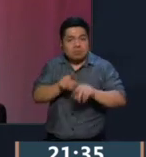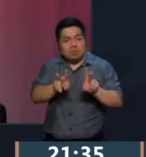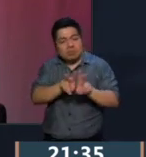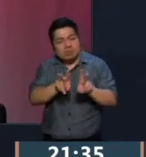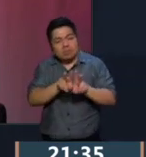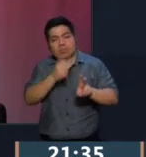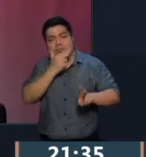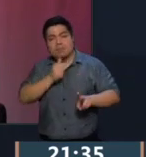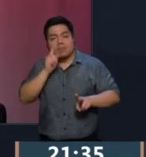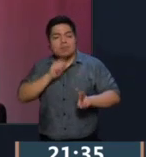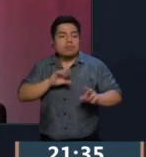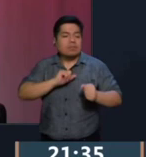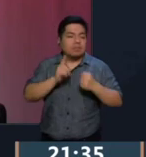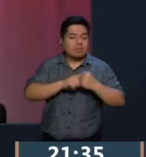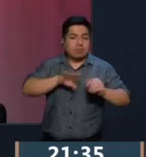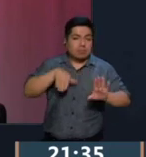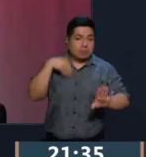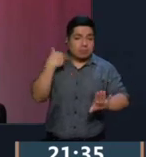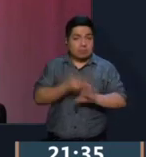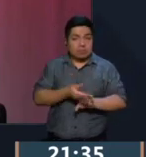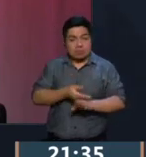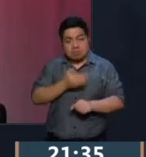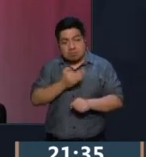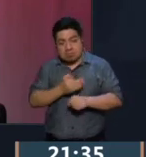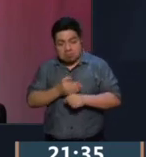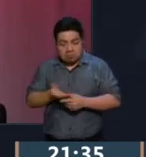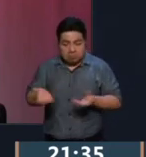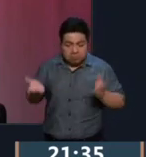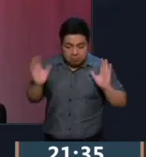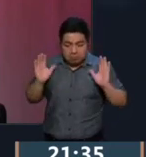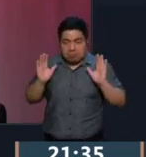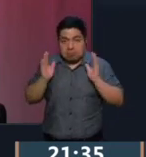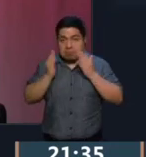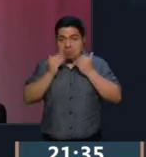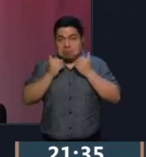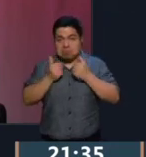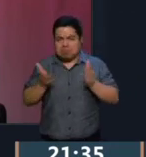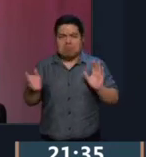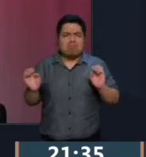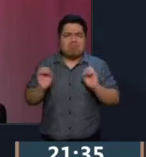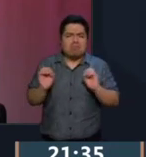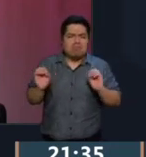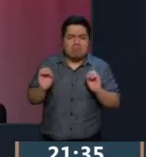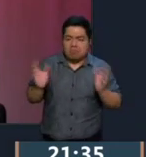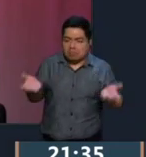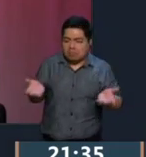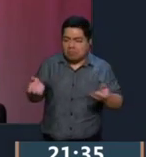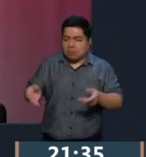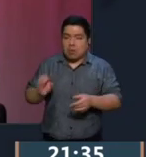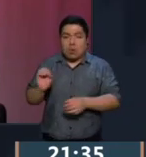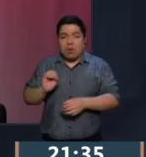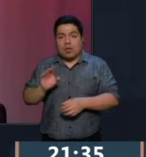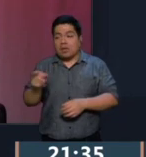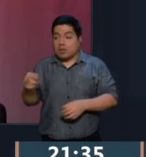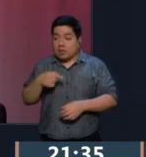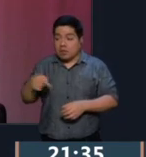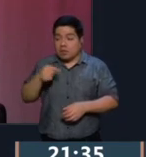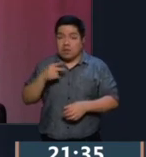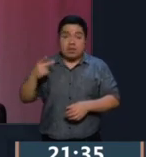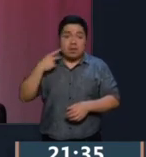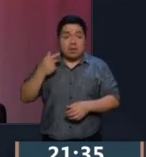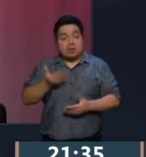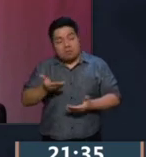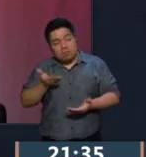ruta de solución a las vecinas y vecinos afectados. Algo que por el momento yo no veo ni que exista, ni que